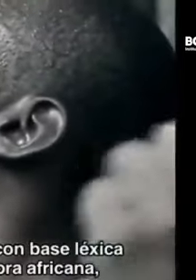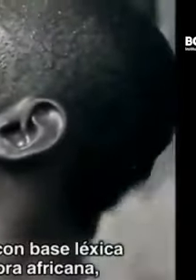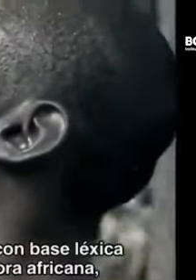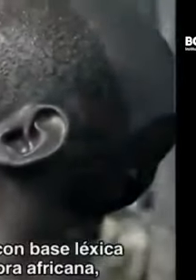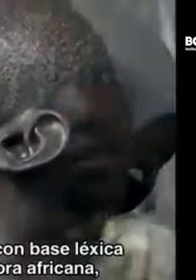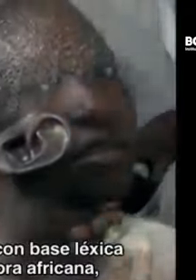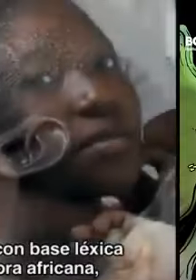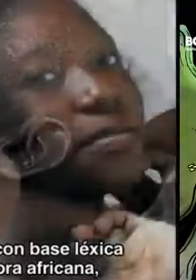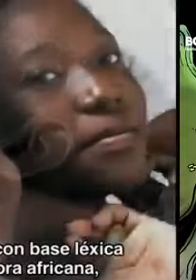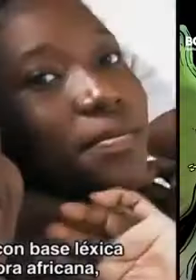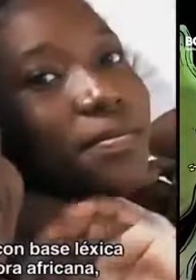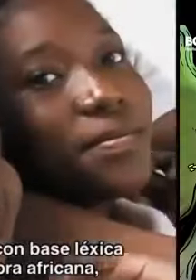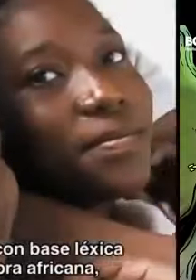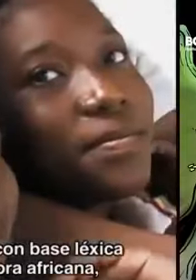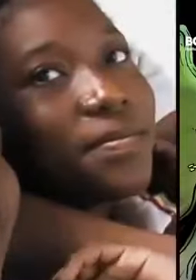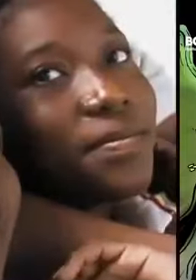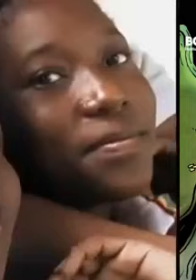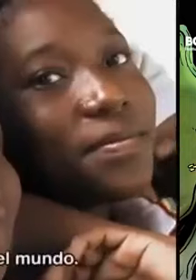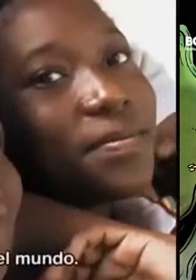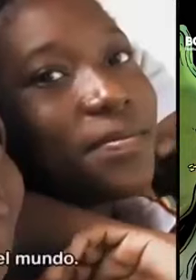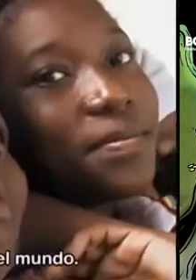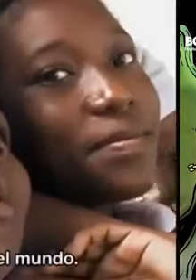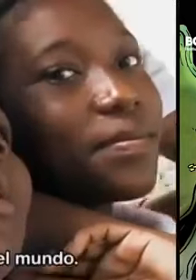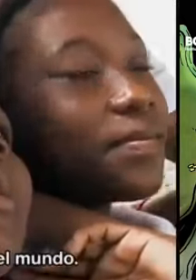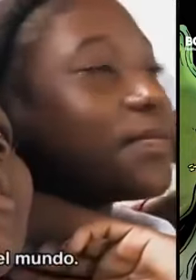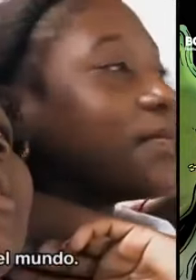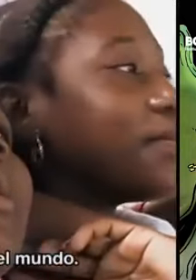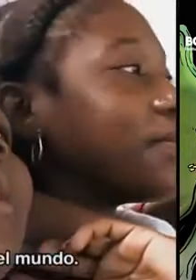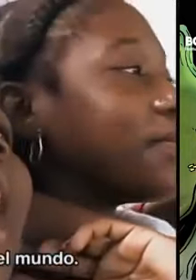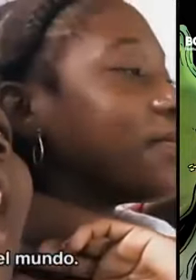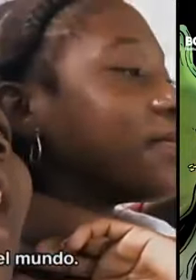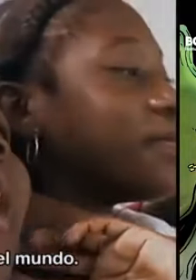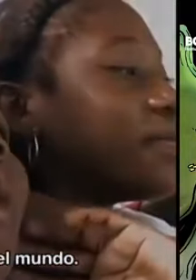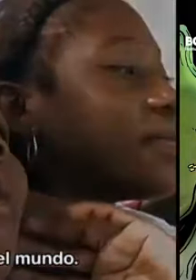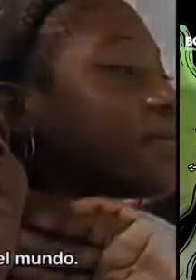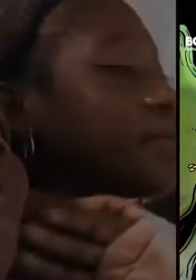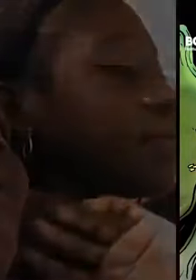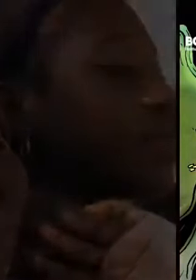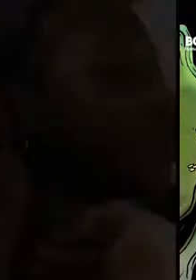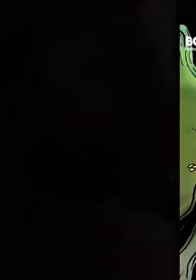de África. Cupié de castellano, ahí tiela.